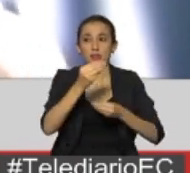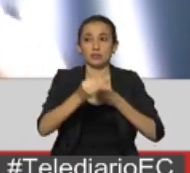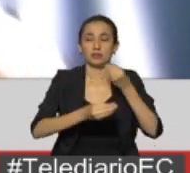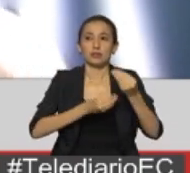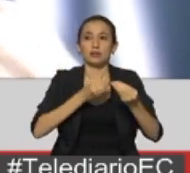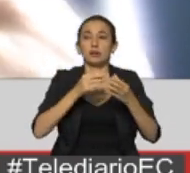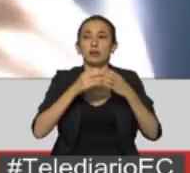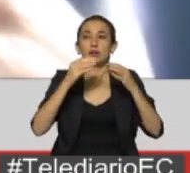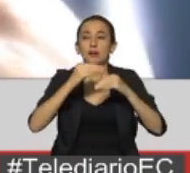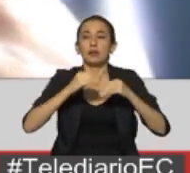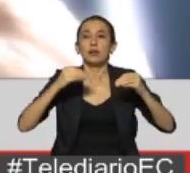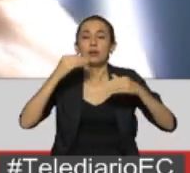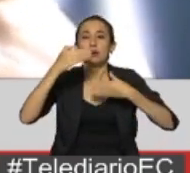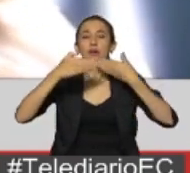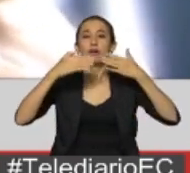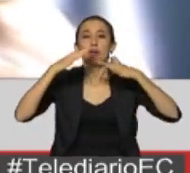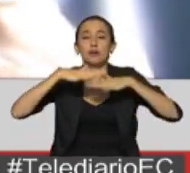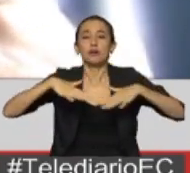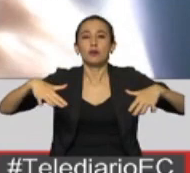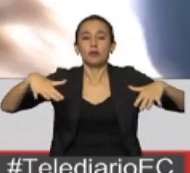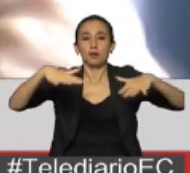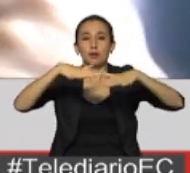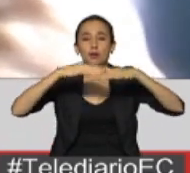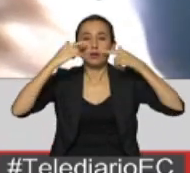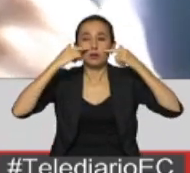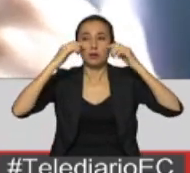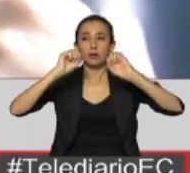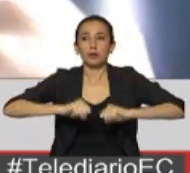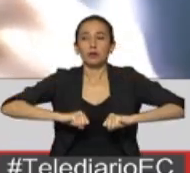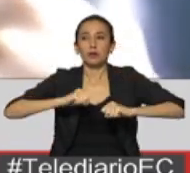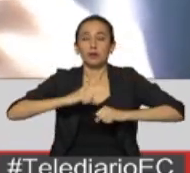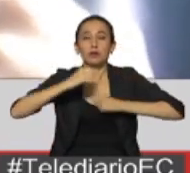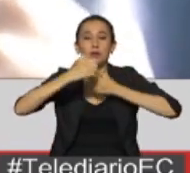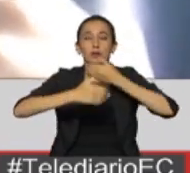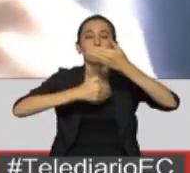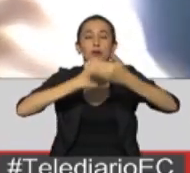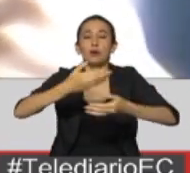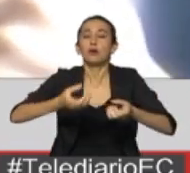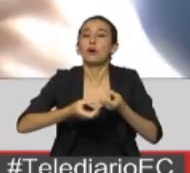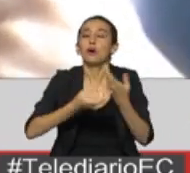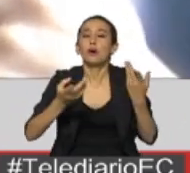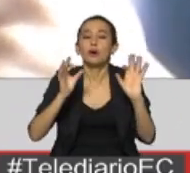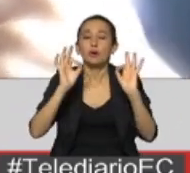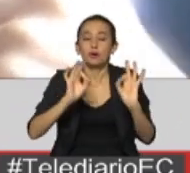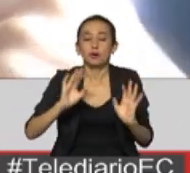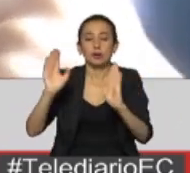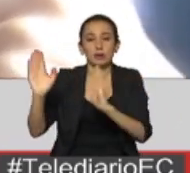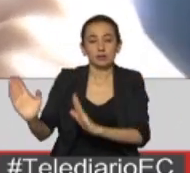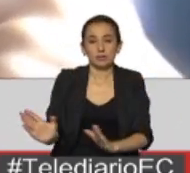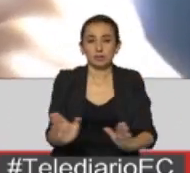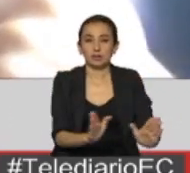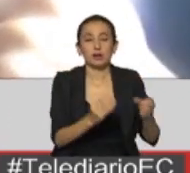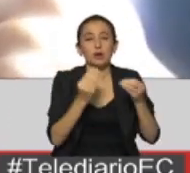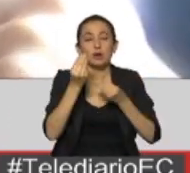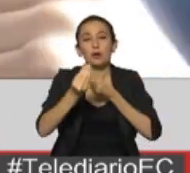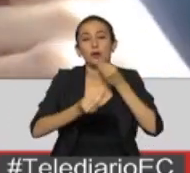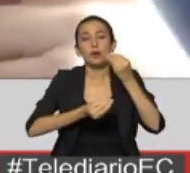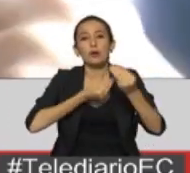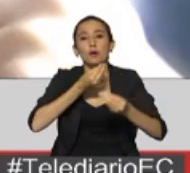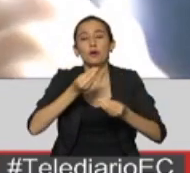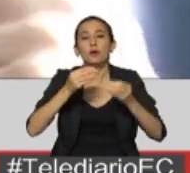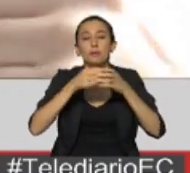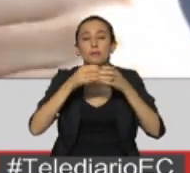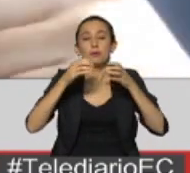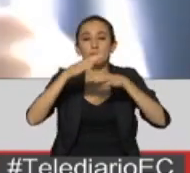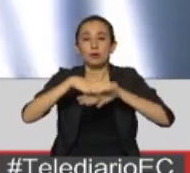todo lo que será la reestructuración de las deudas. Partió a partir de lo que sería el